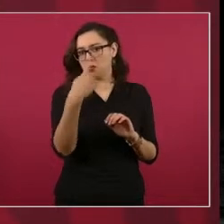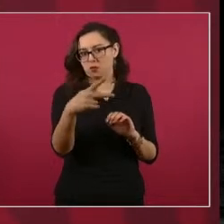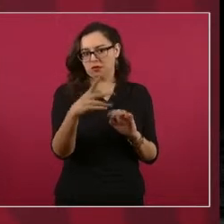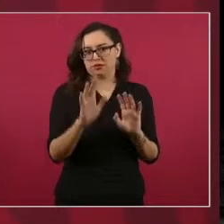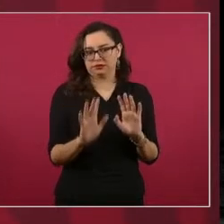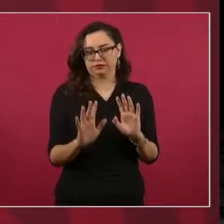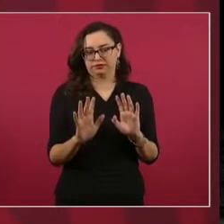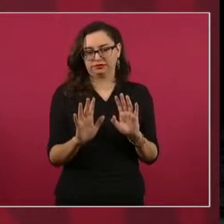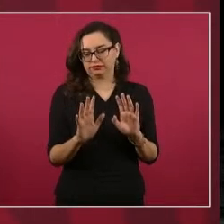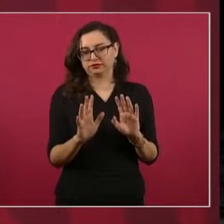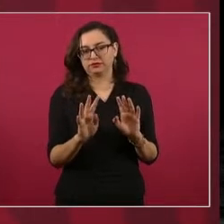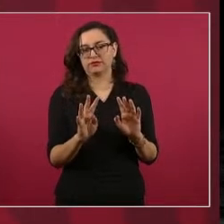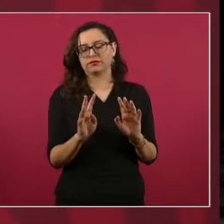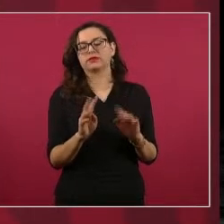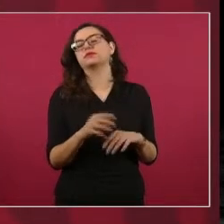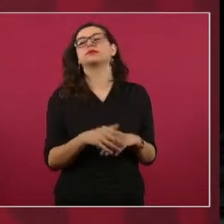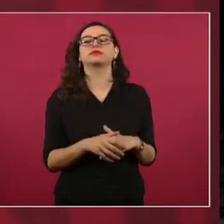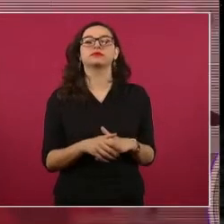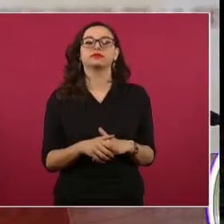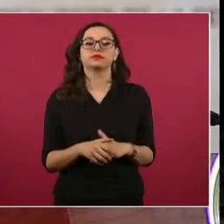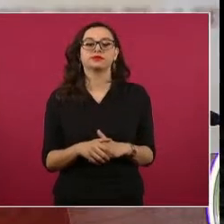si hay quien nombrará